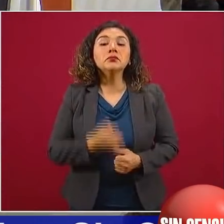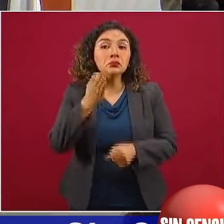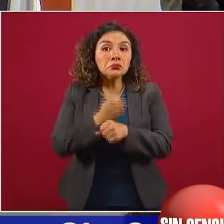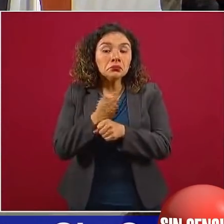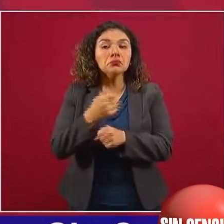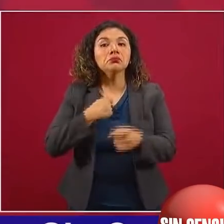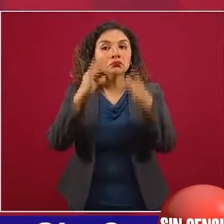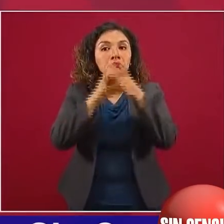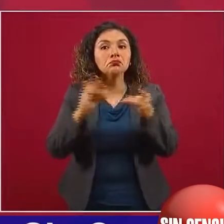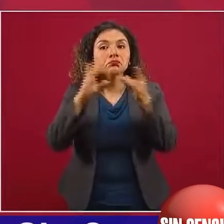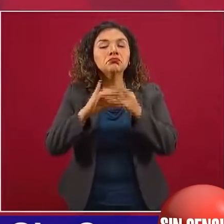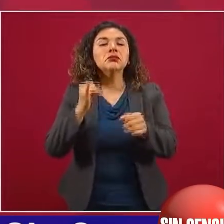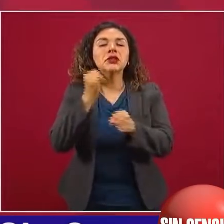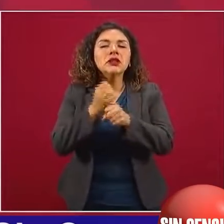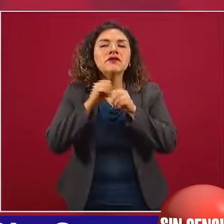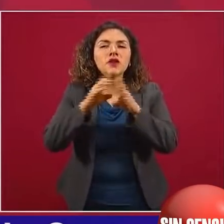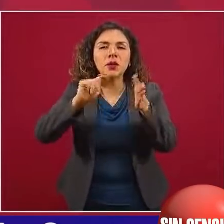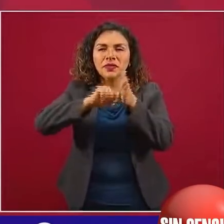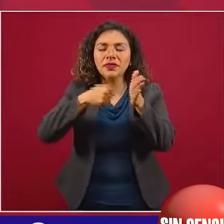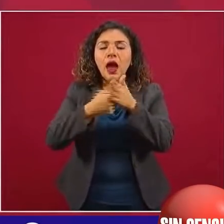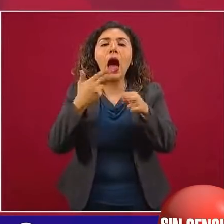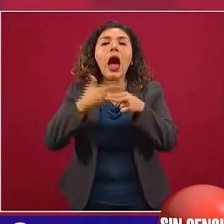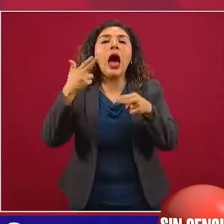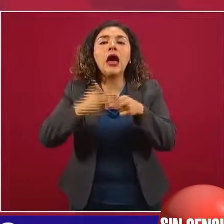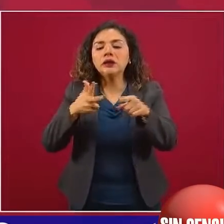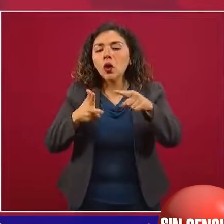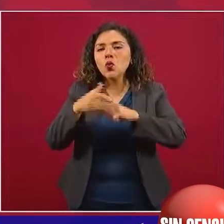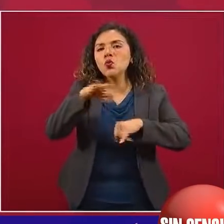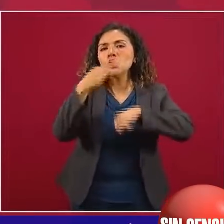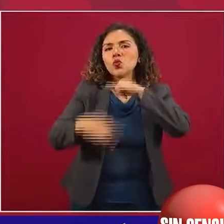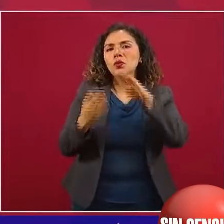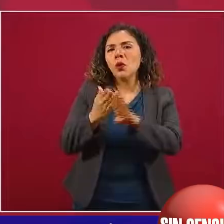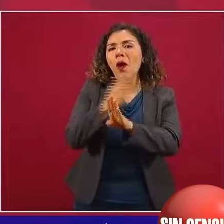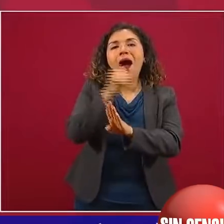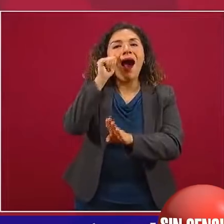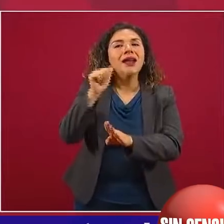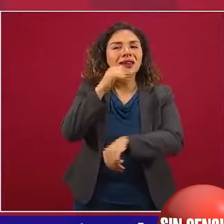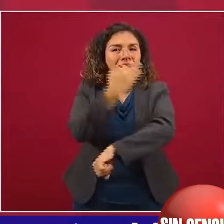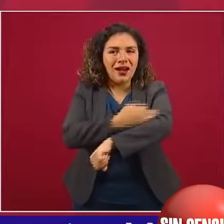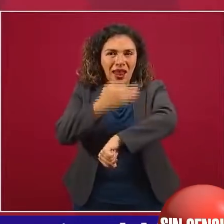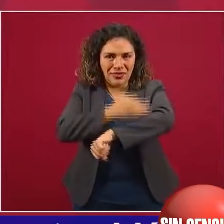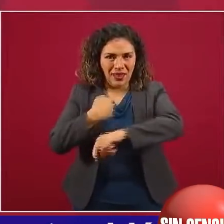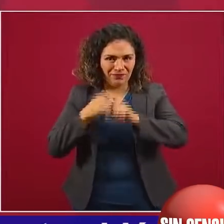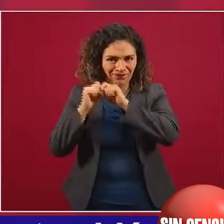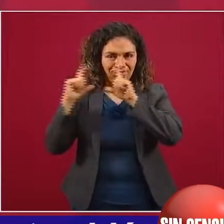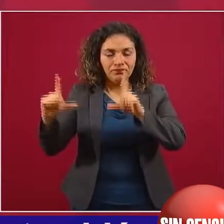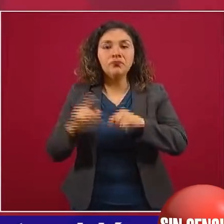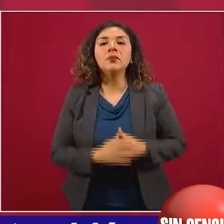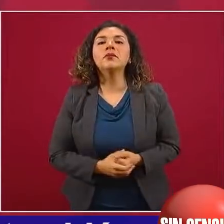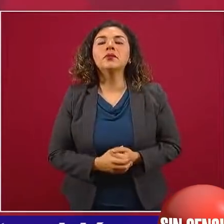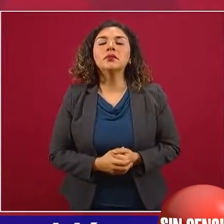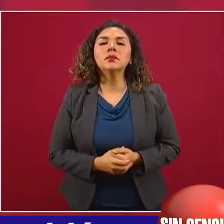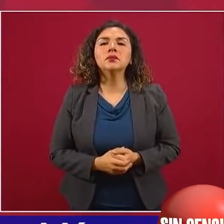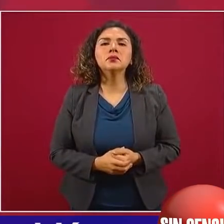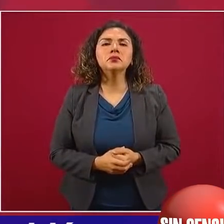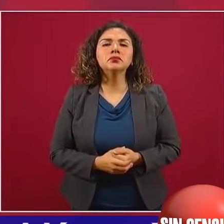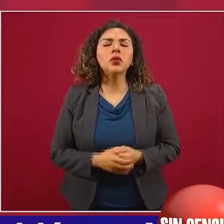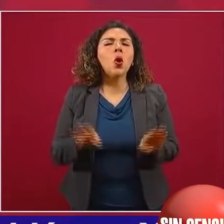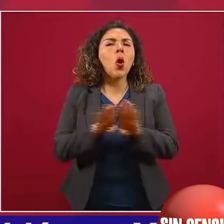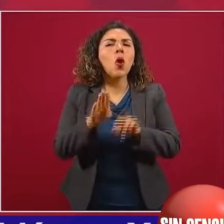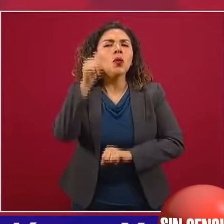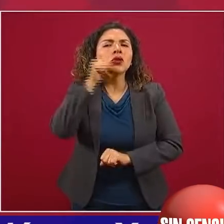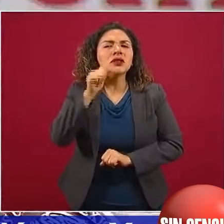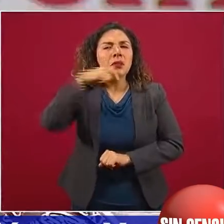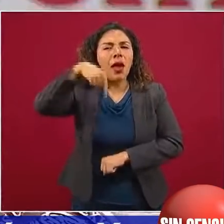un poco el informe técnico hasta el corte más reciente, que fue el que presentamos ayer por la tarde, y acostumbramos aquí en martes